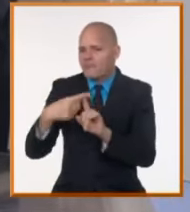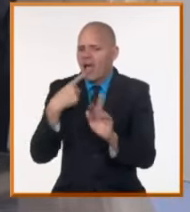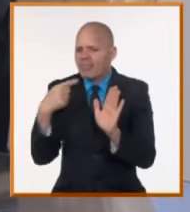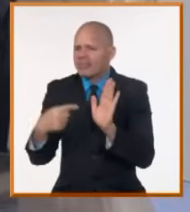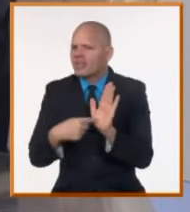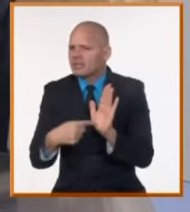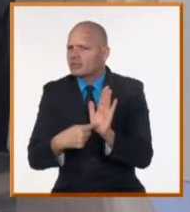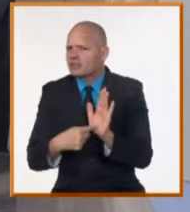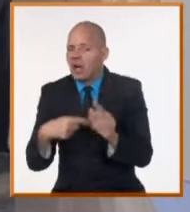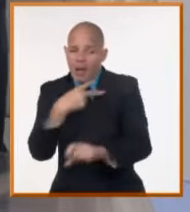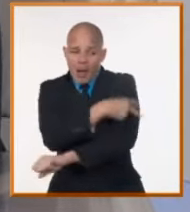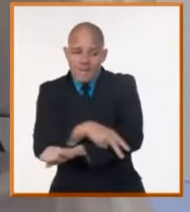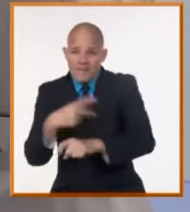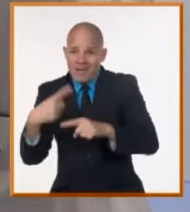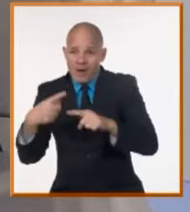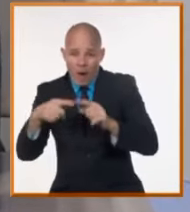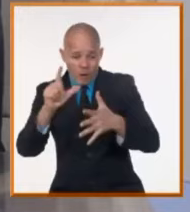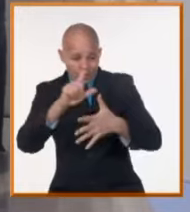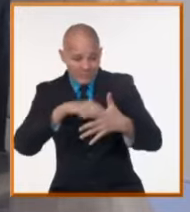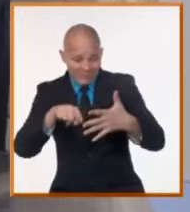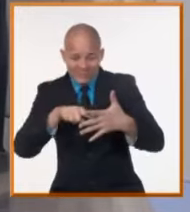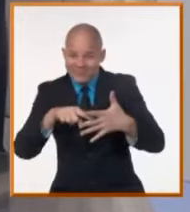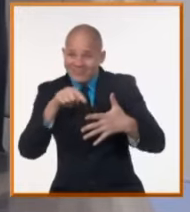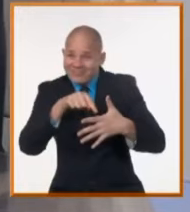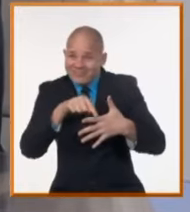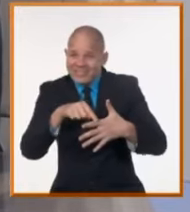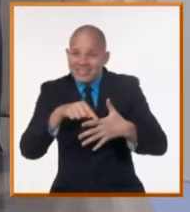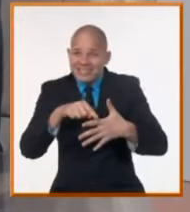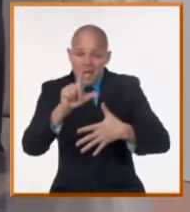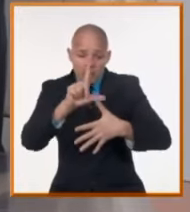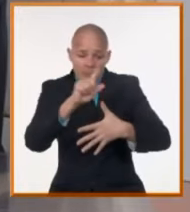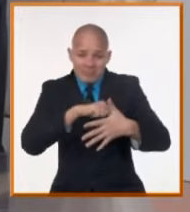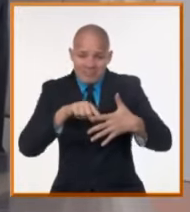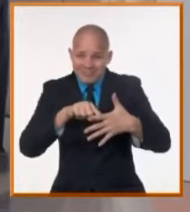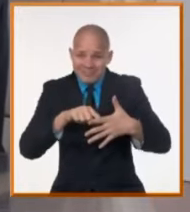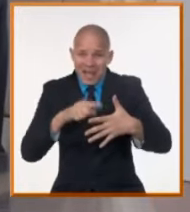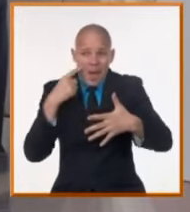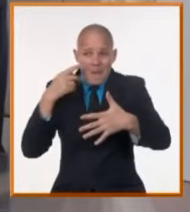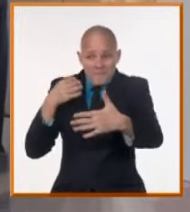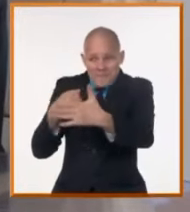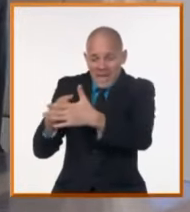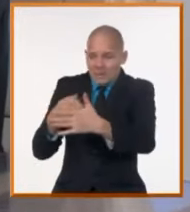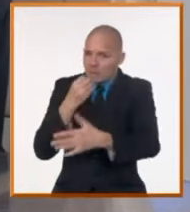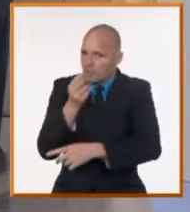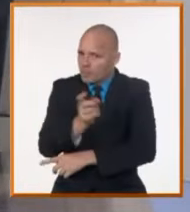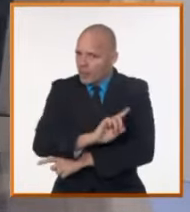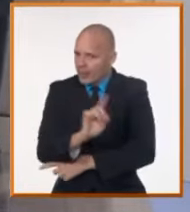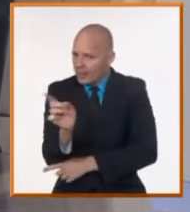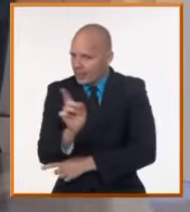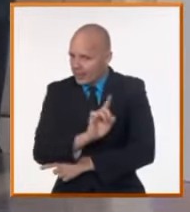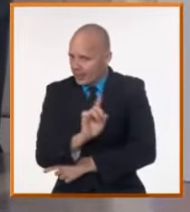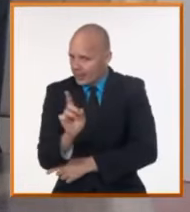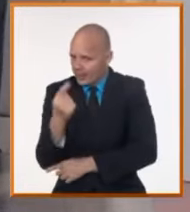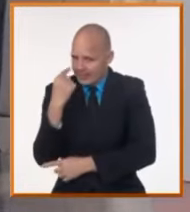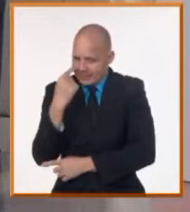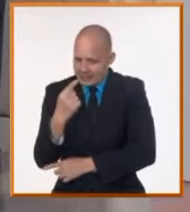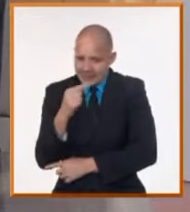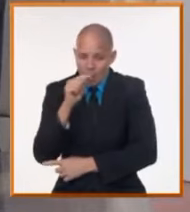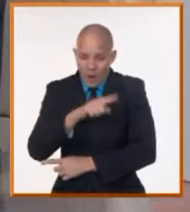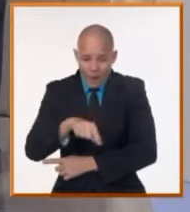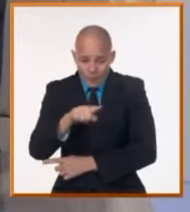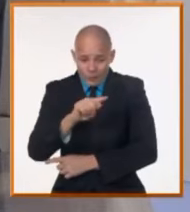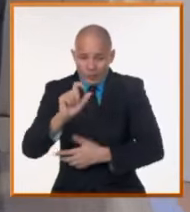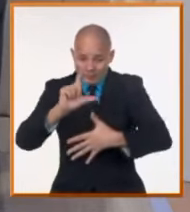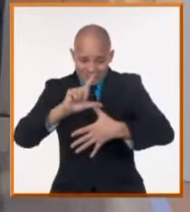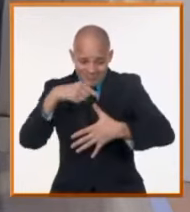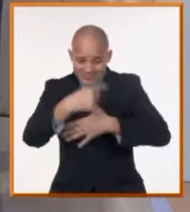soberanamente estaba autorizado, estoy parafraseando, ¿no? Sí, claro. Estaba autorizado para pedir la